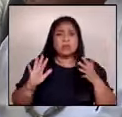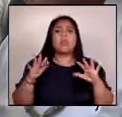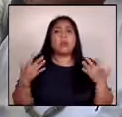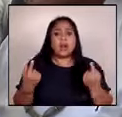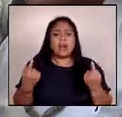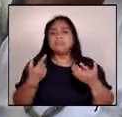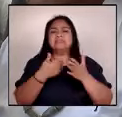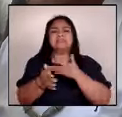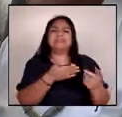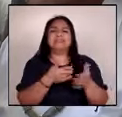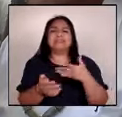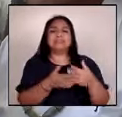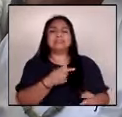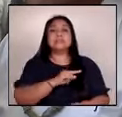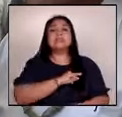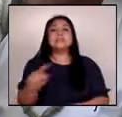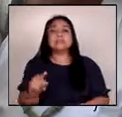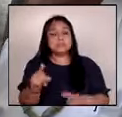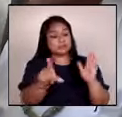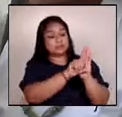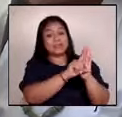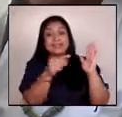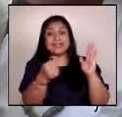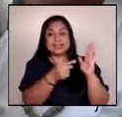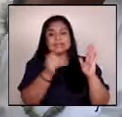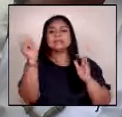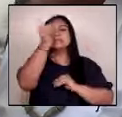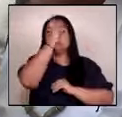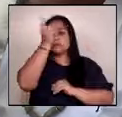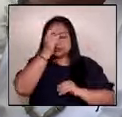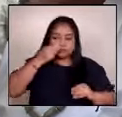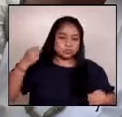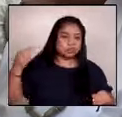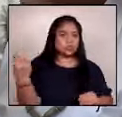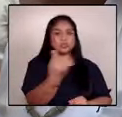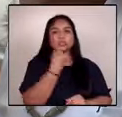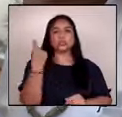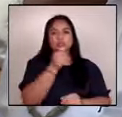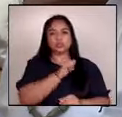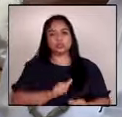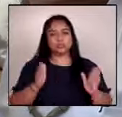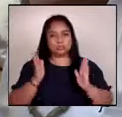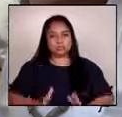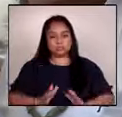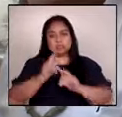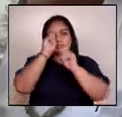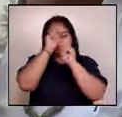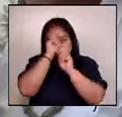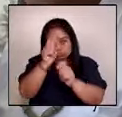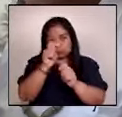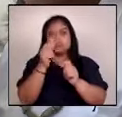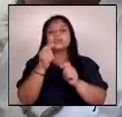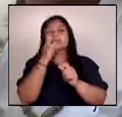del gobierno de la República es trabajar con todos los alcaldes, en atención y respeto al mandato